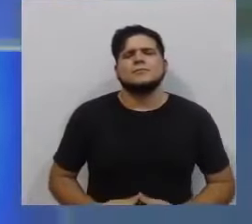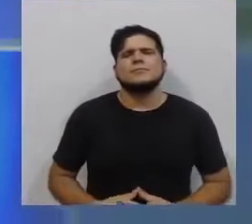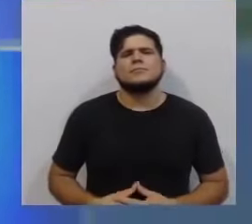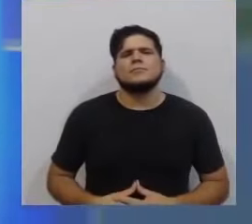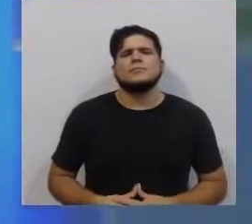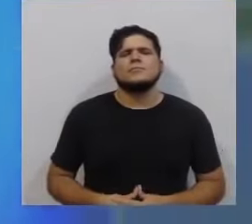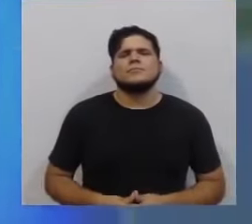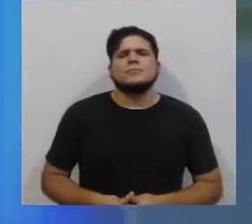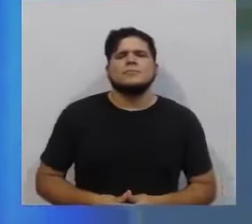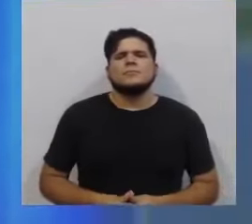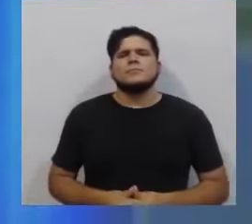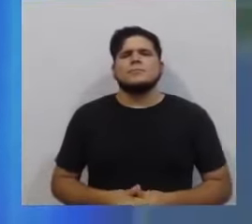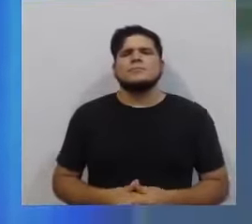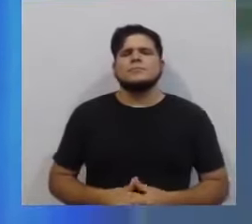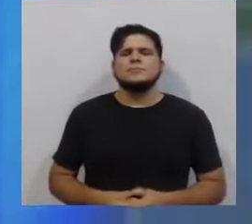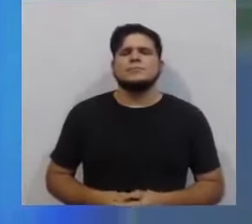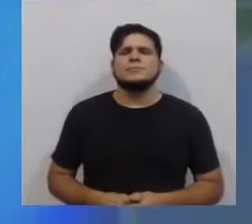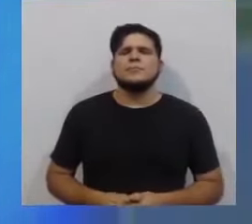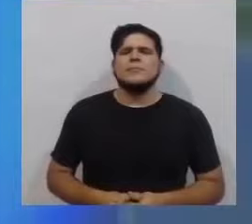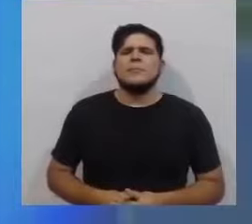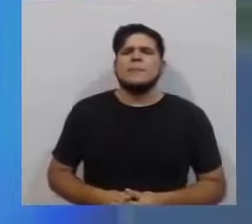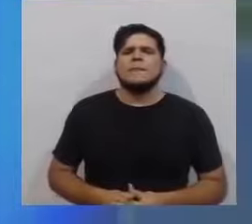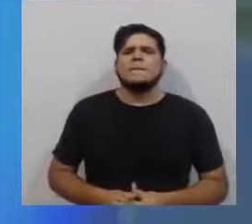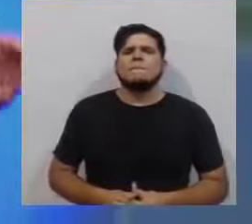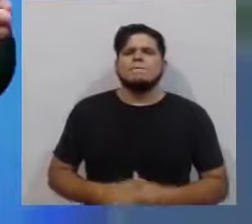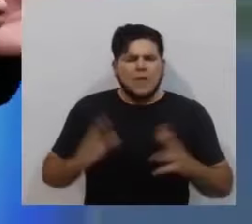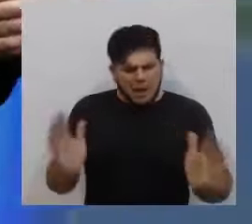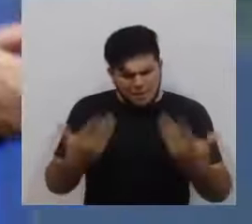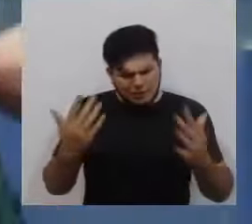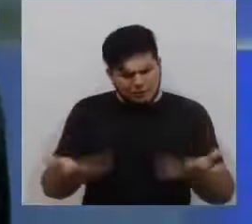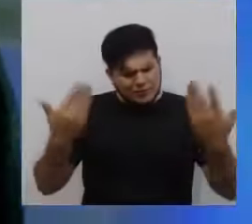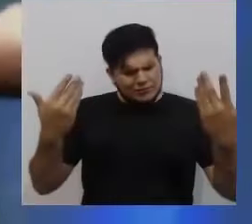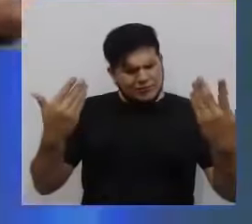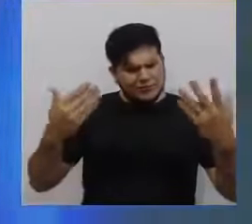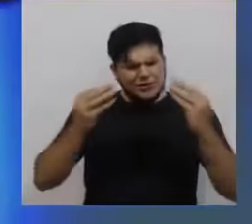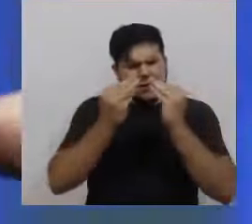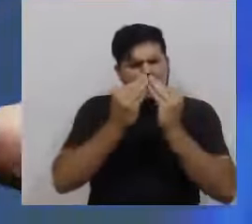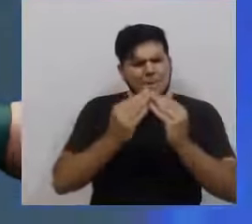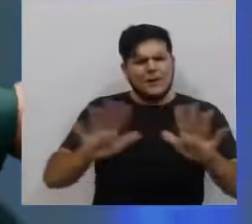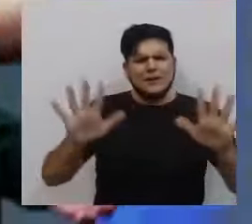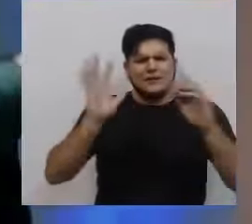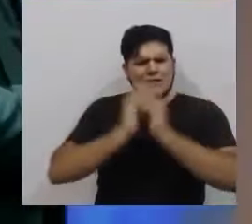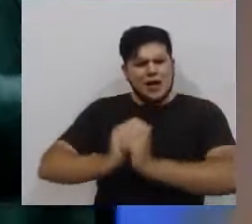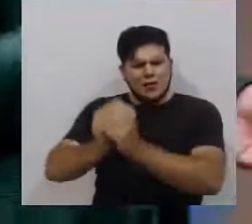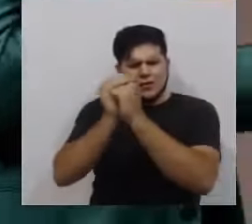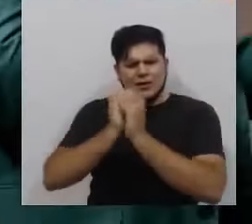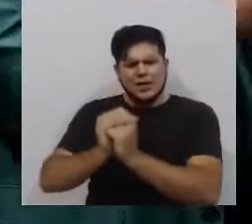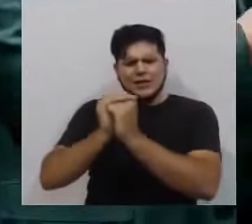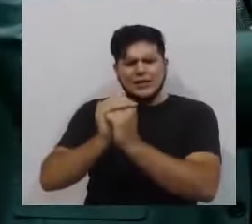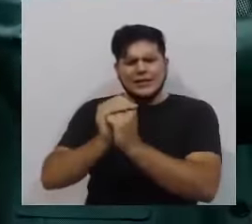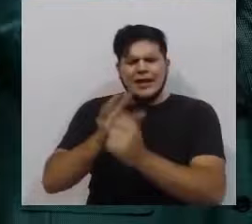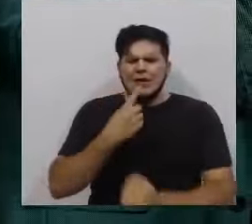autoridad y así señor yo declaro enferma muy iglesia yo declaro en fe nada es